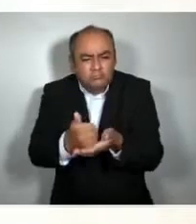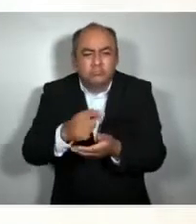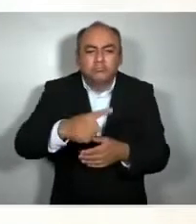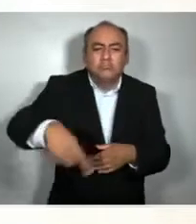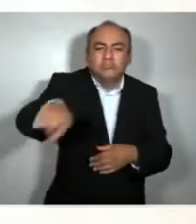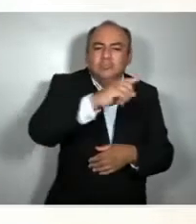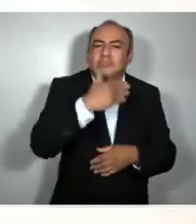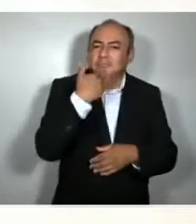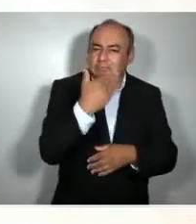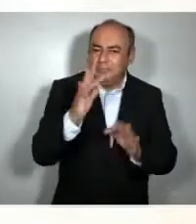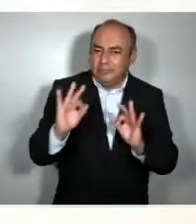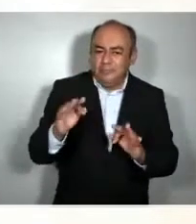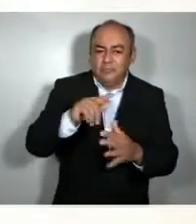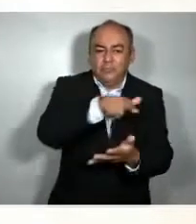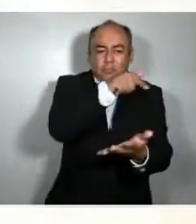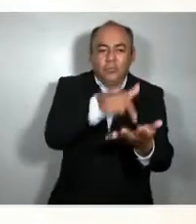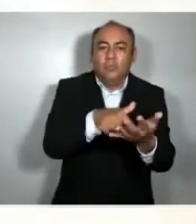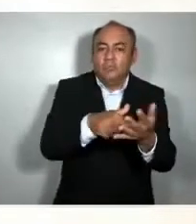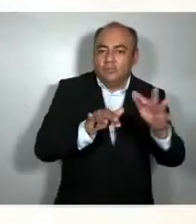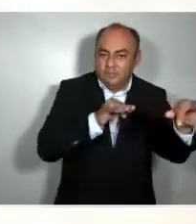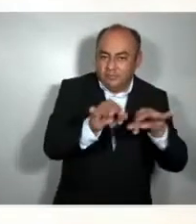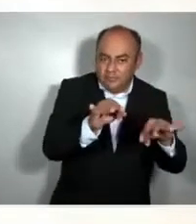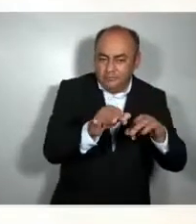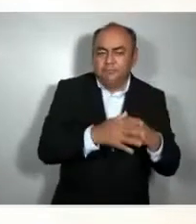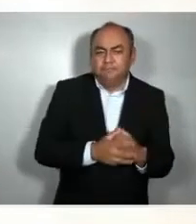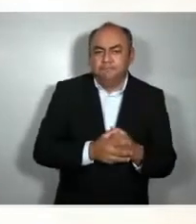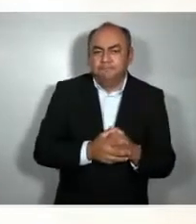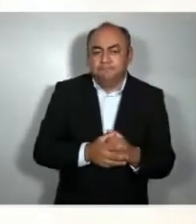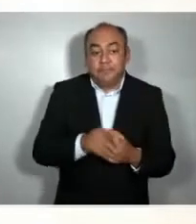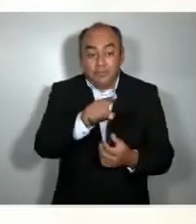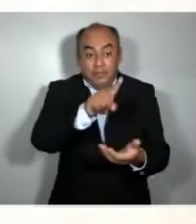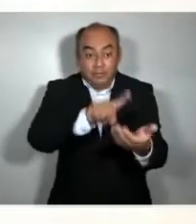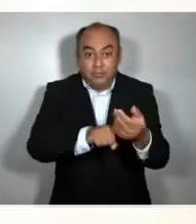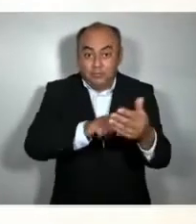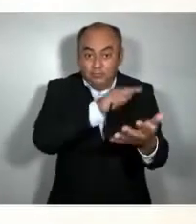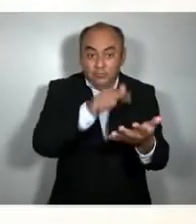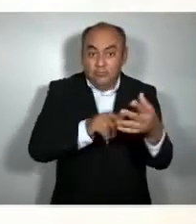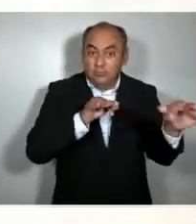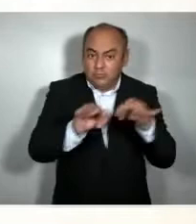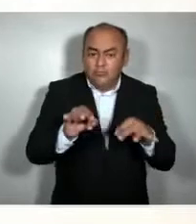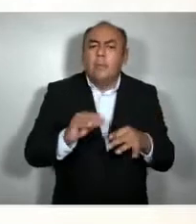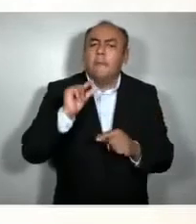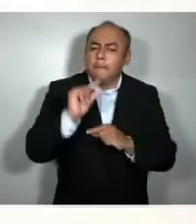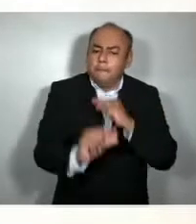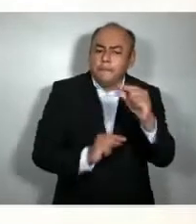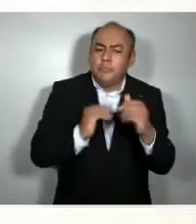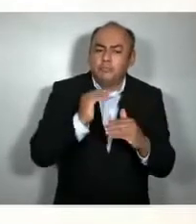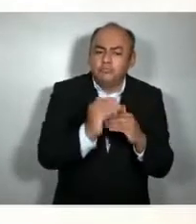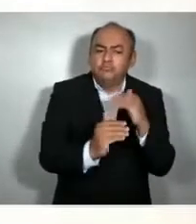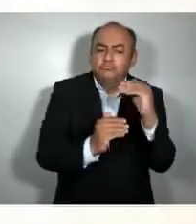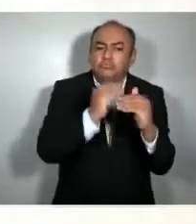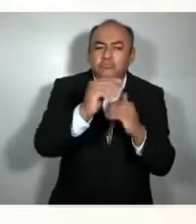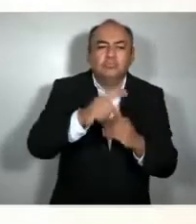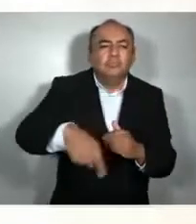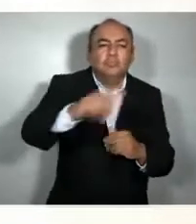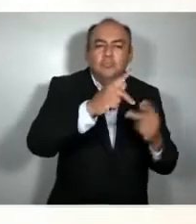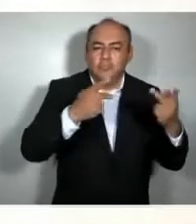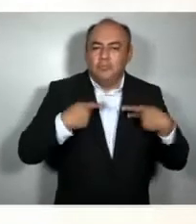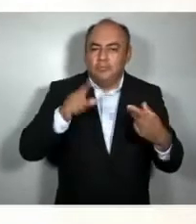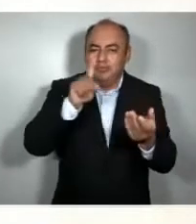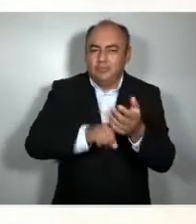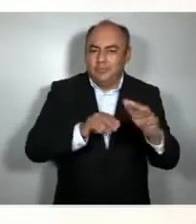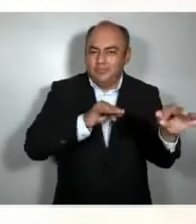desde los centros de trabajo, del que seguramente se verán notables progresos en la salud de las personas